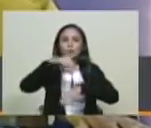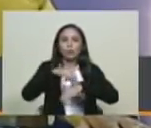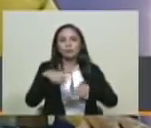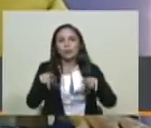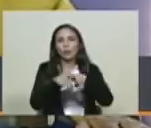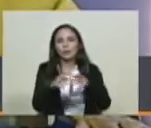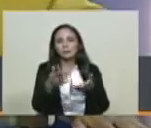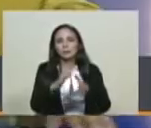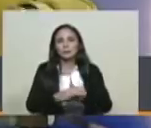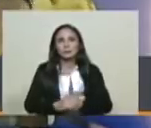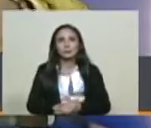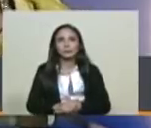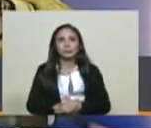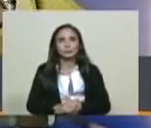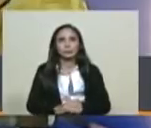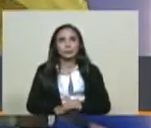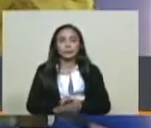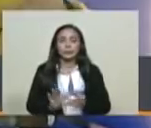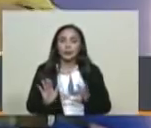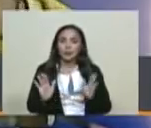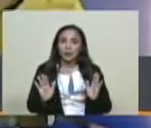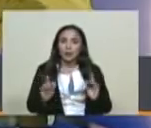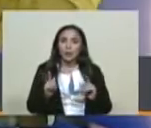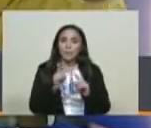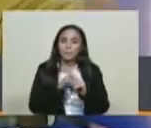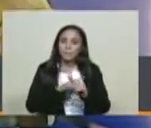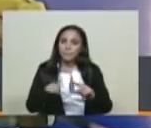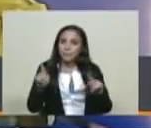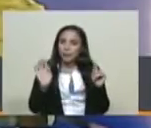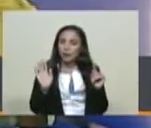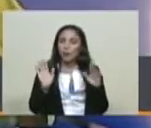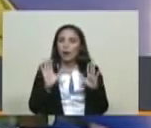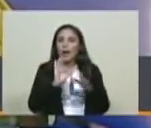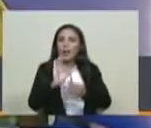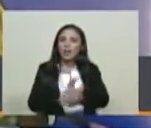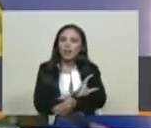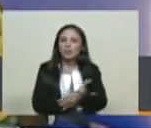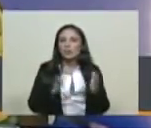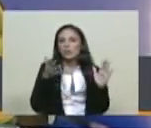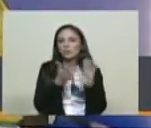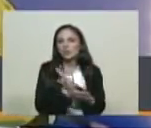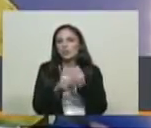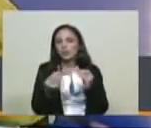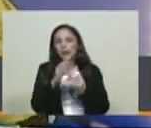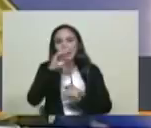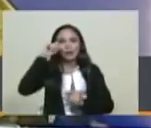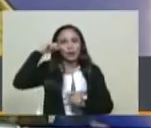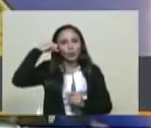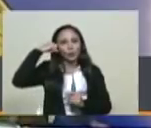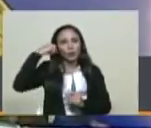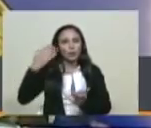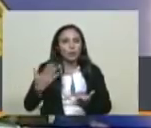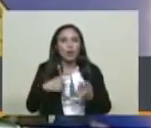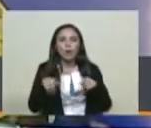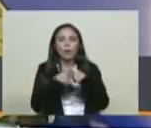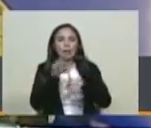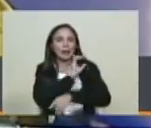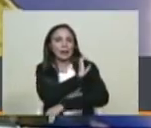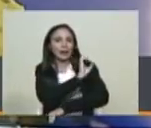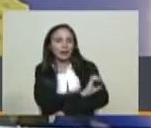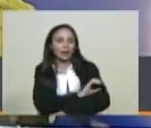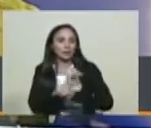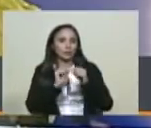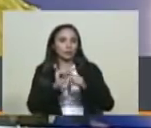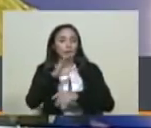eso, a propósito del contenido de esta pieza que nos llena de tanta energía, nos